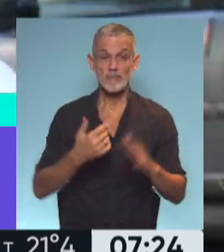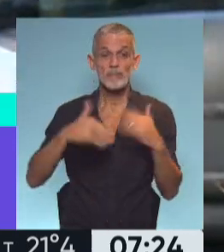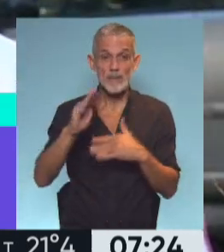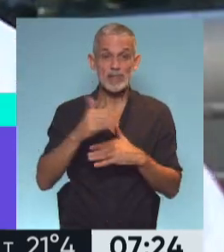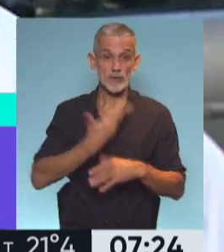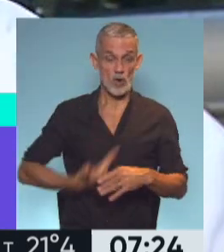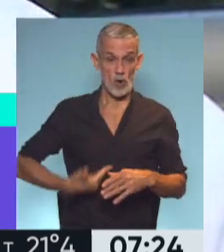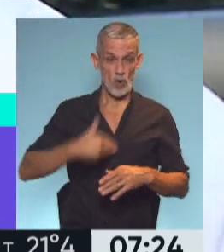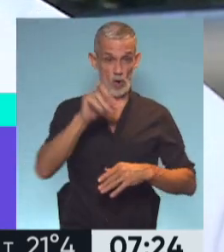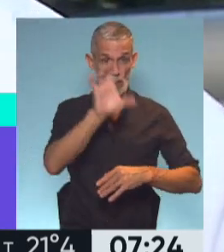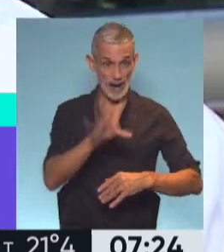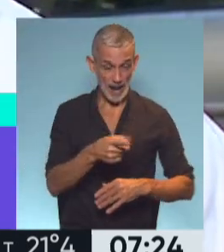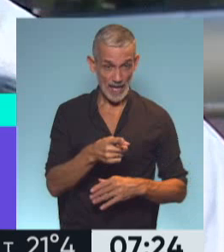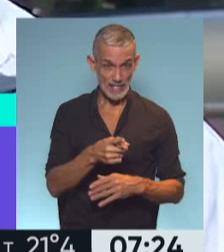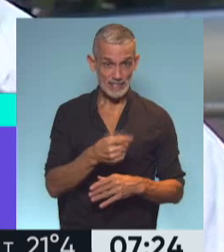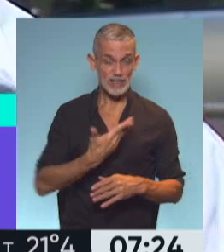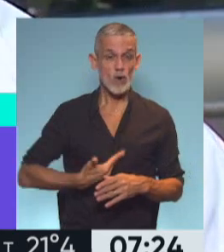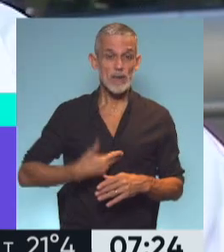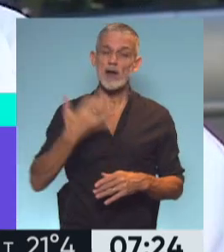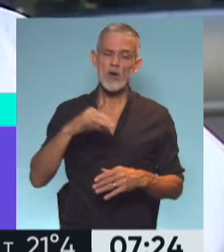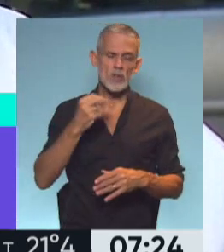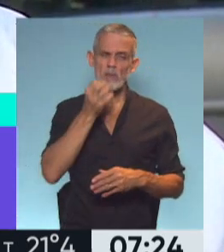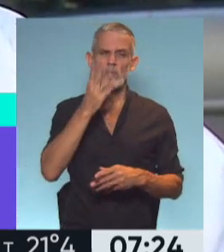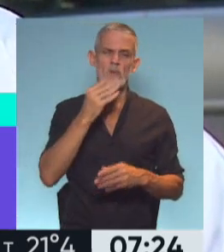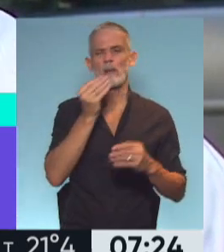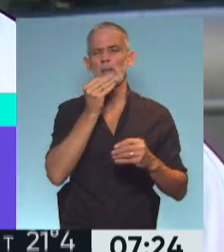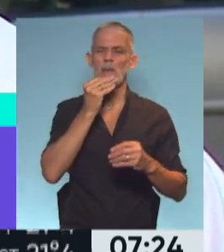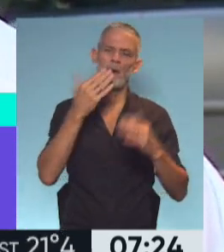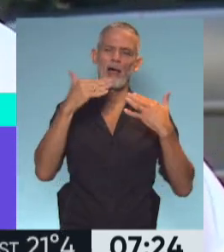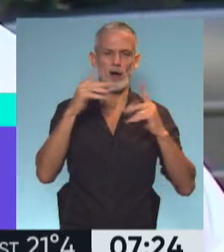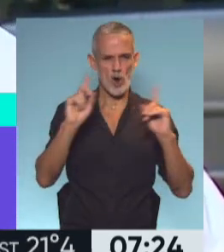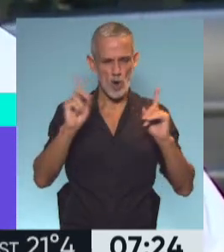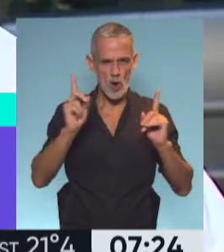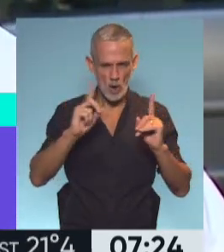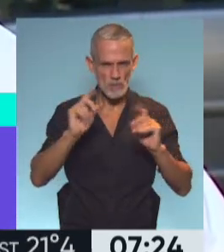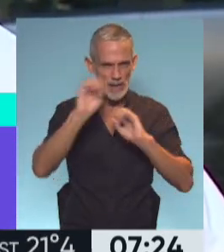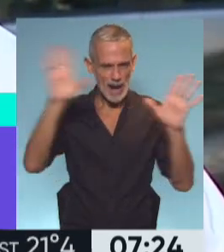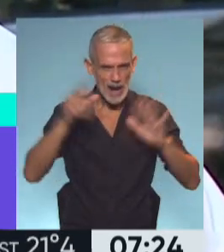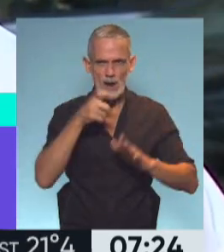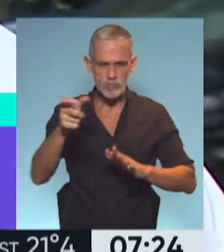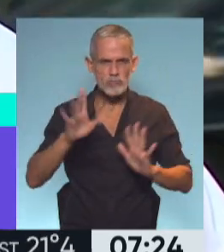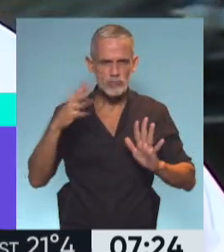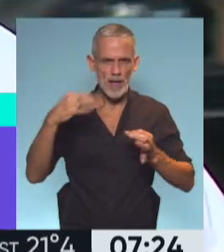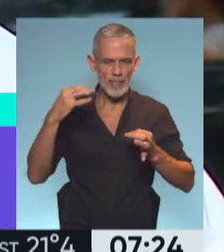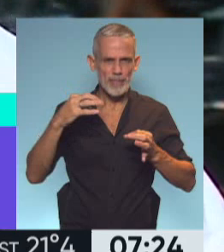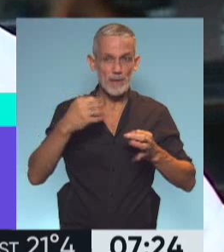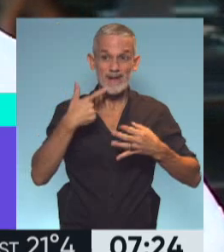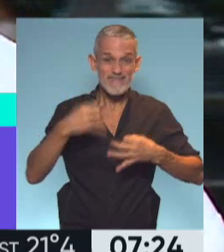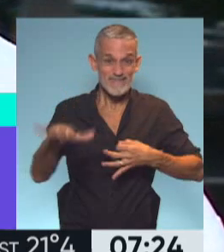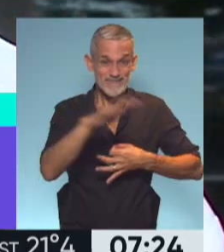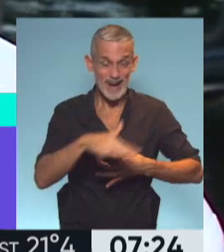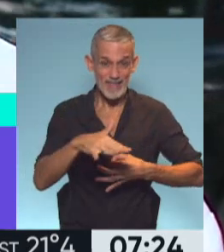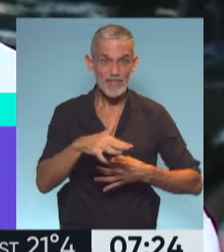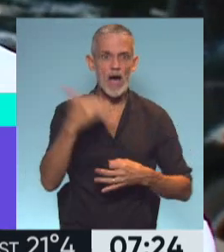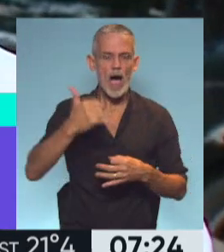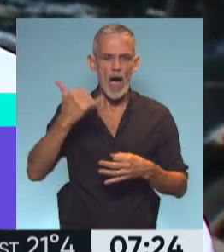los gobernantes, deben hablar sin eufemismos. Deben plantear que estamos verdaderamente